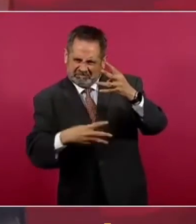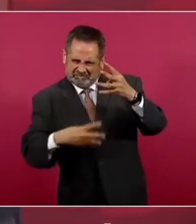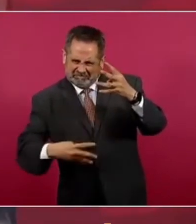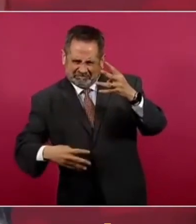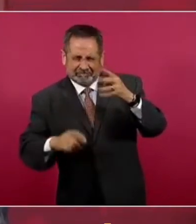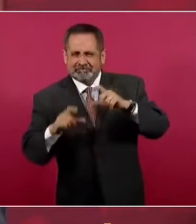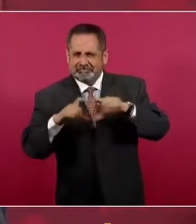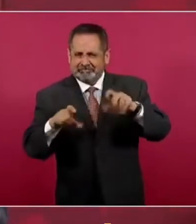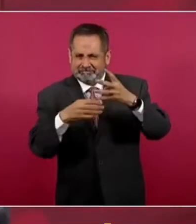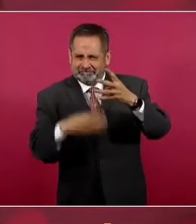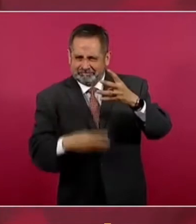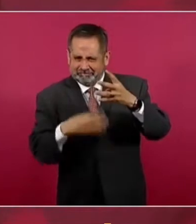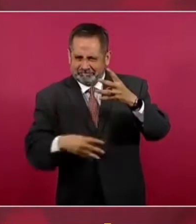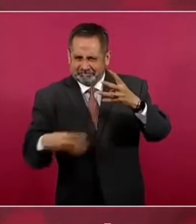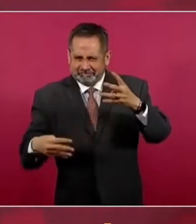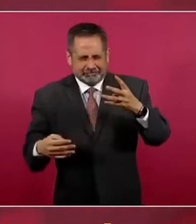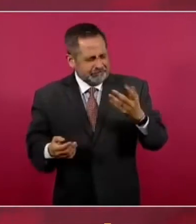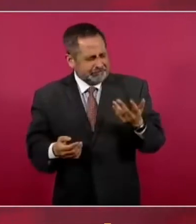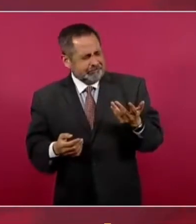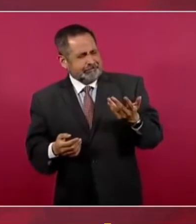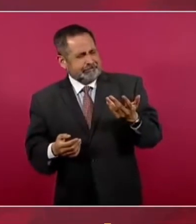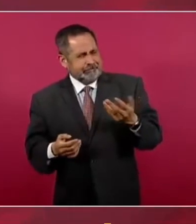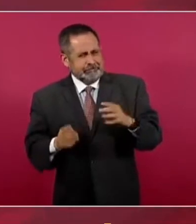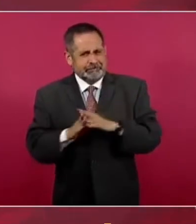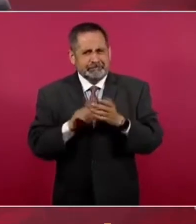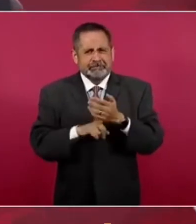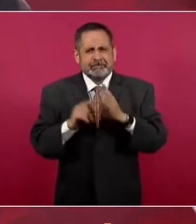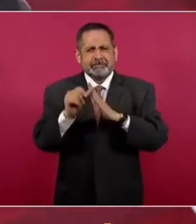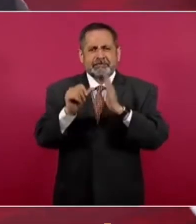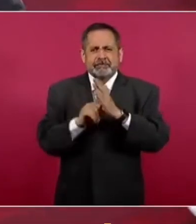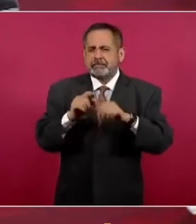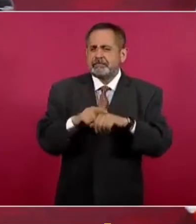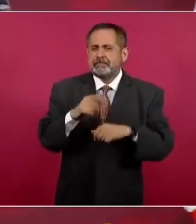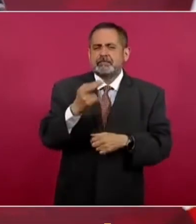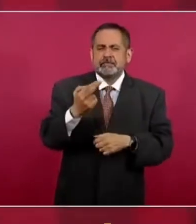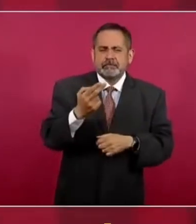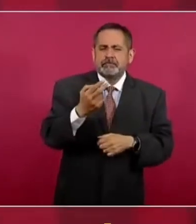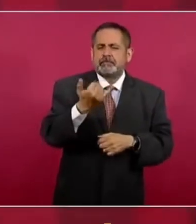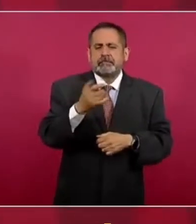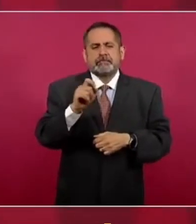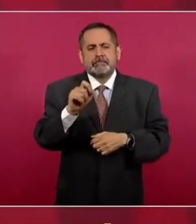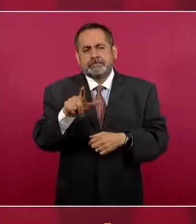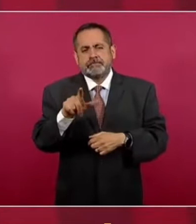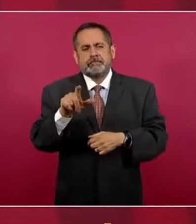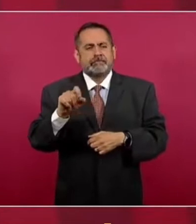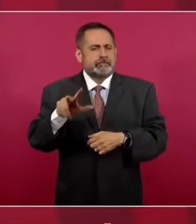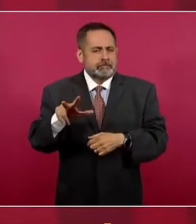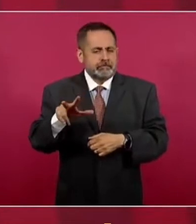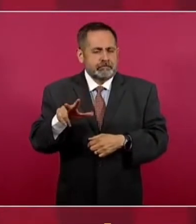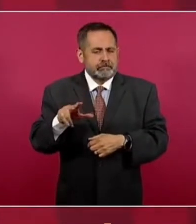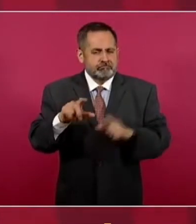Constitución que lo que quedó establecido en los artículos 25, 27,